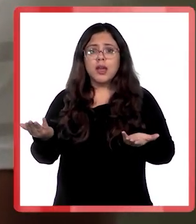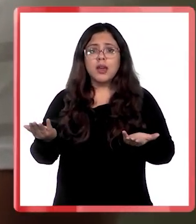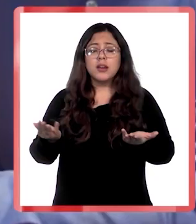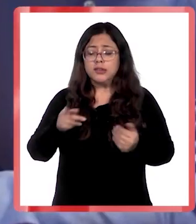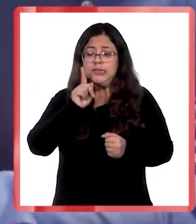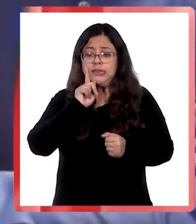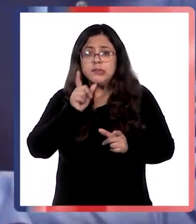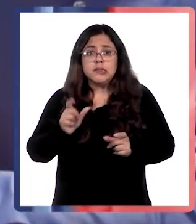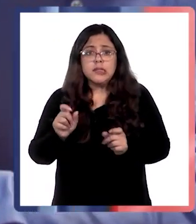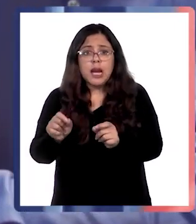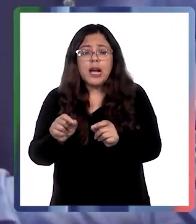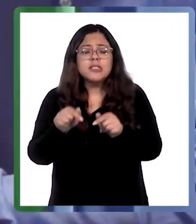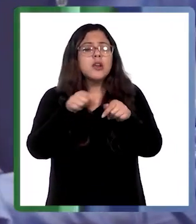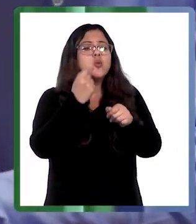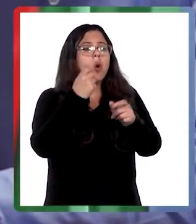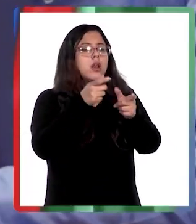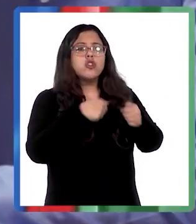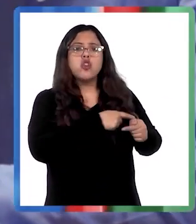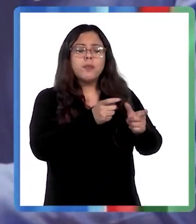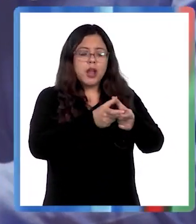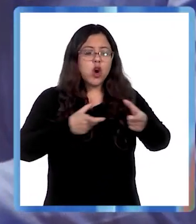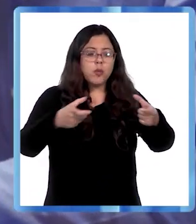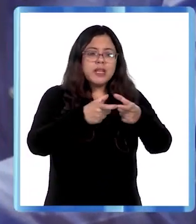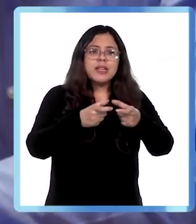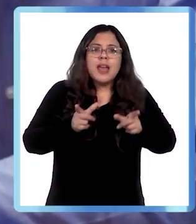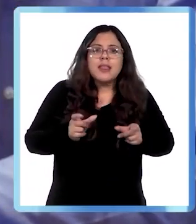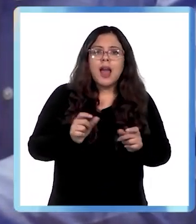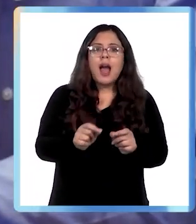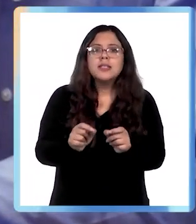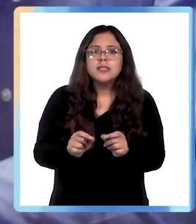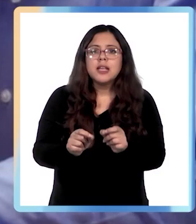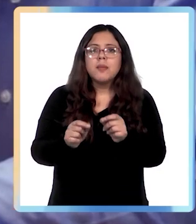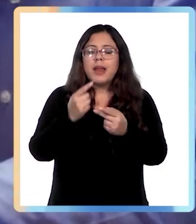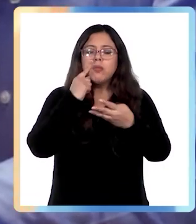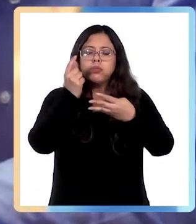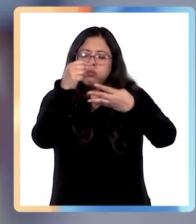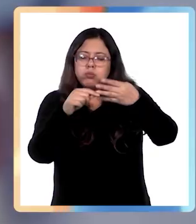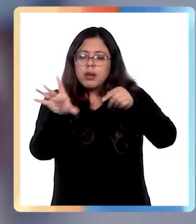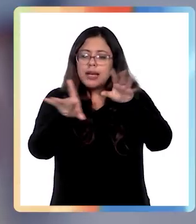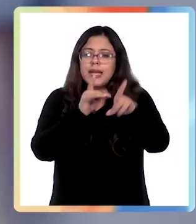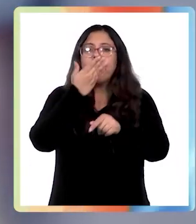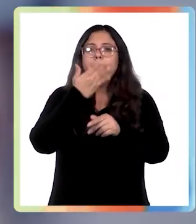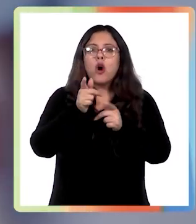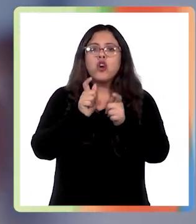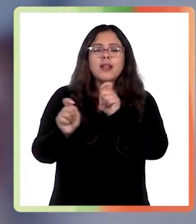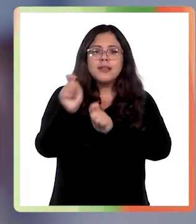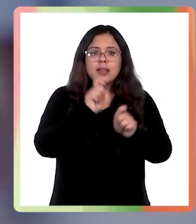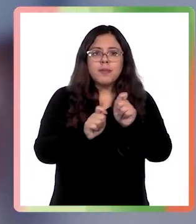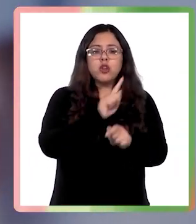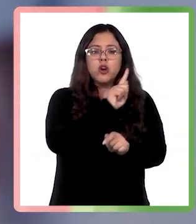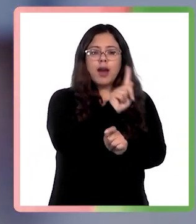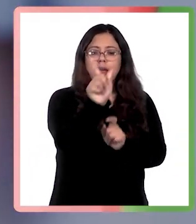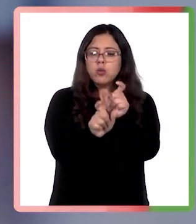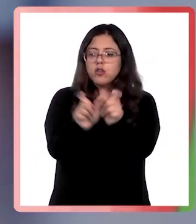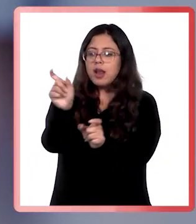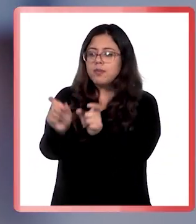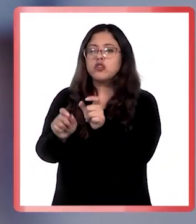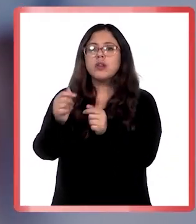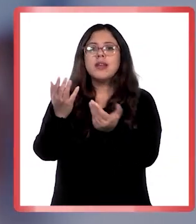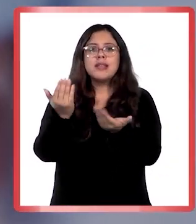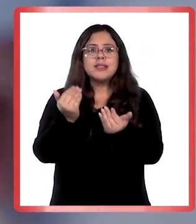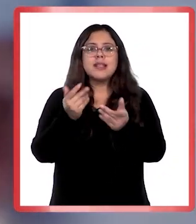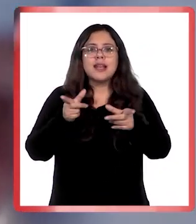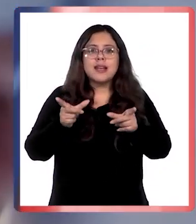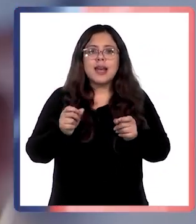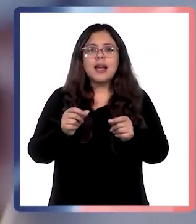una mejor planificación de los tratamientos, porque es cierto, hoy día cada paciente requiere un tratamiento diseñado para él, ¿sí?